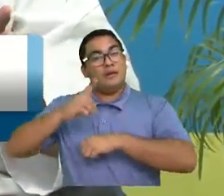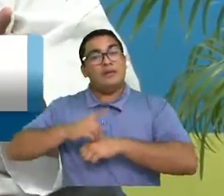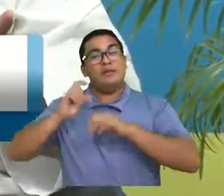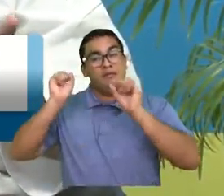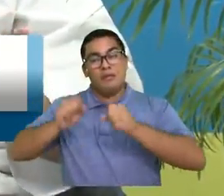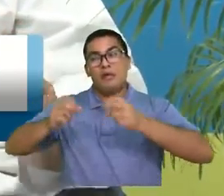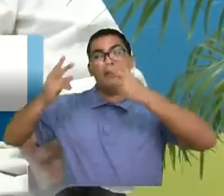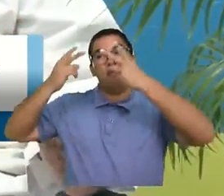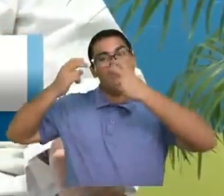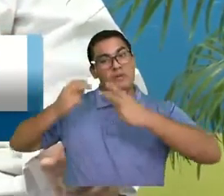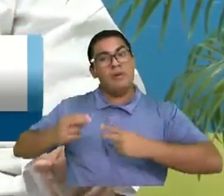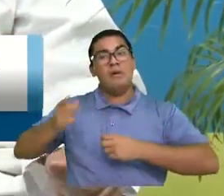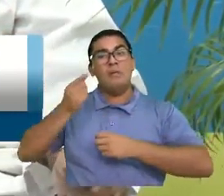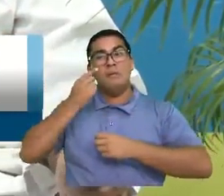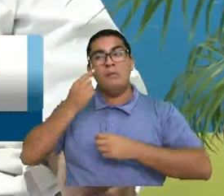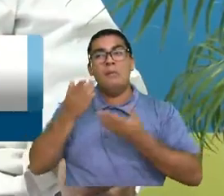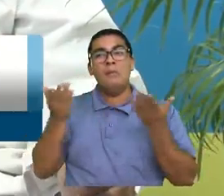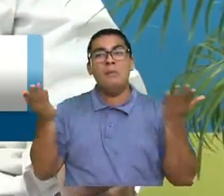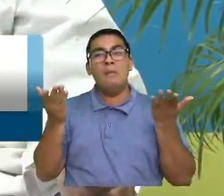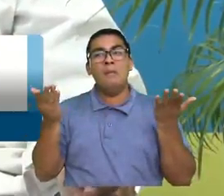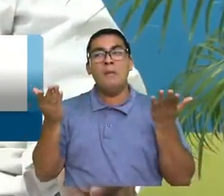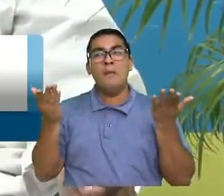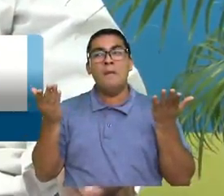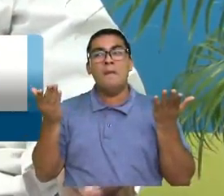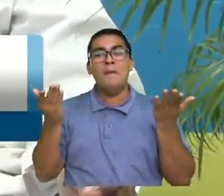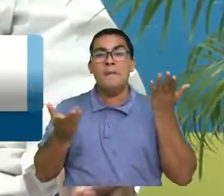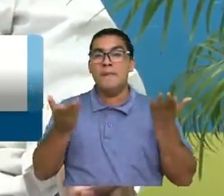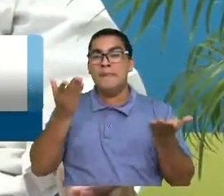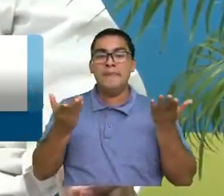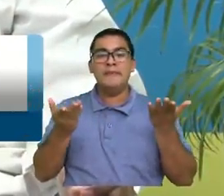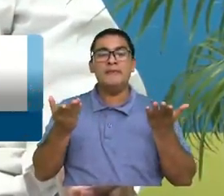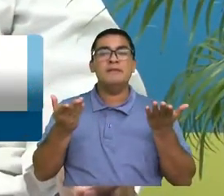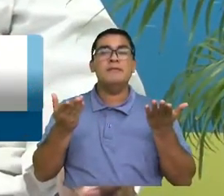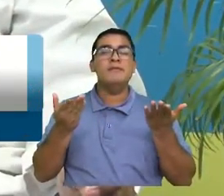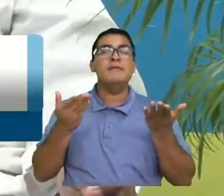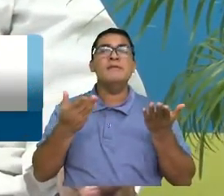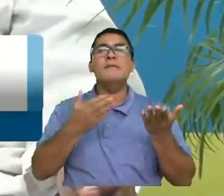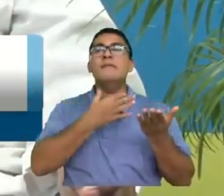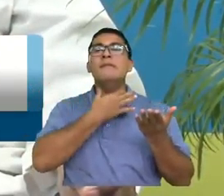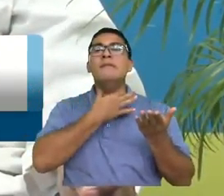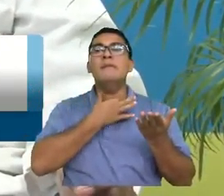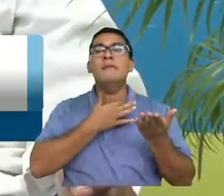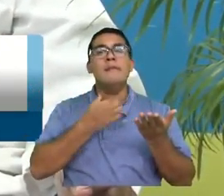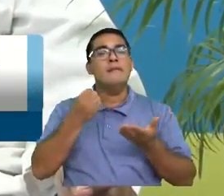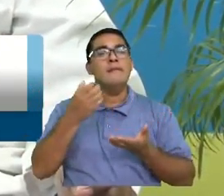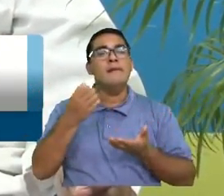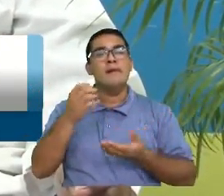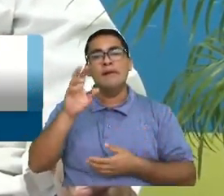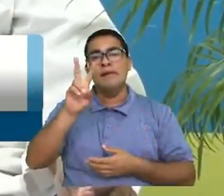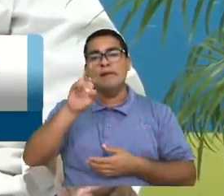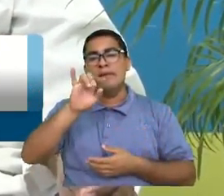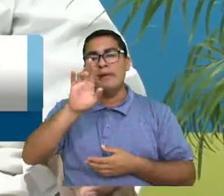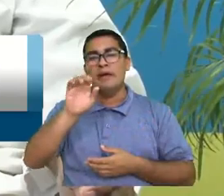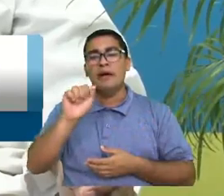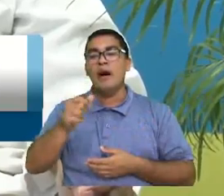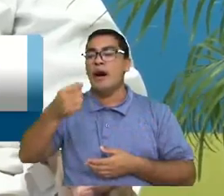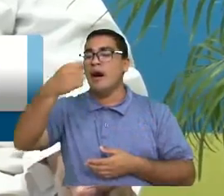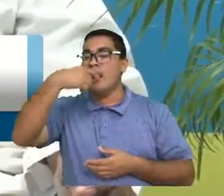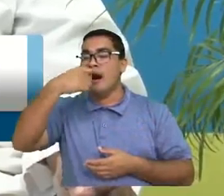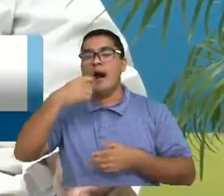revise. Porque si es un proceso viral y nosotros nos automedicamos, ¿qué estamos haciendo?